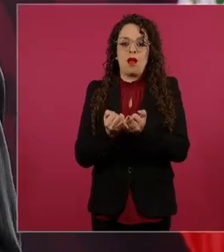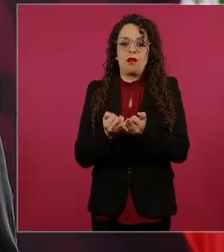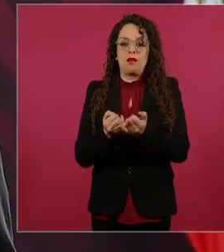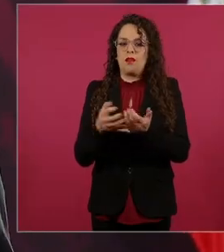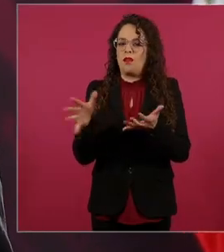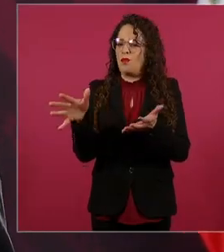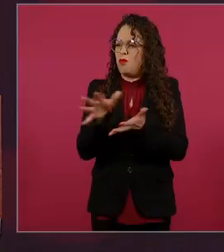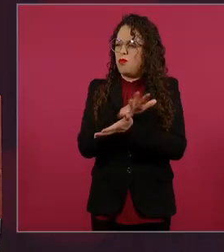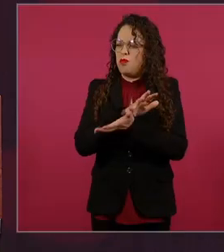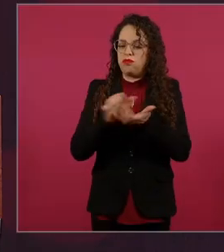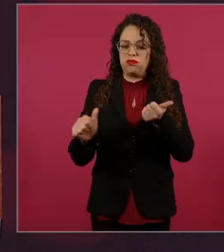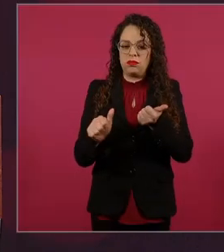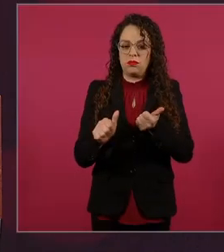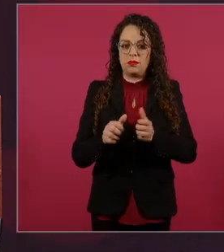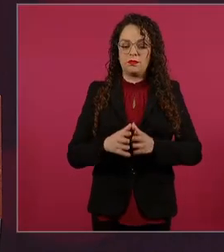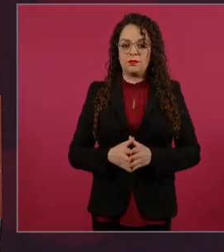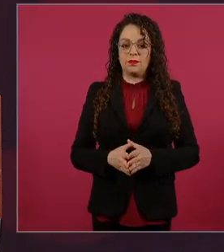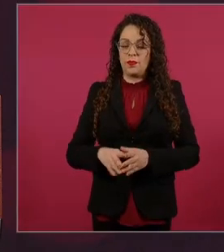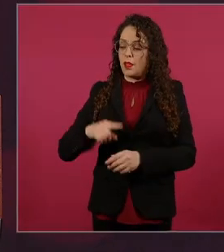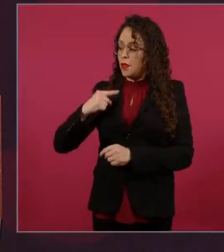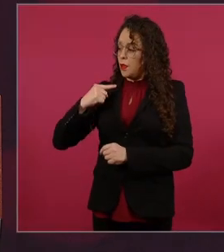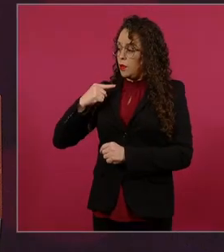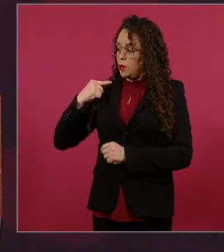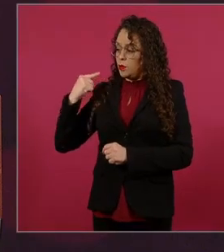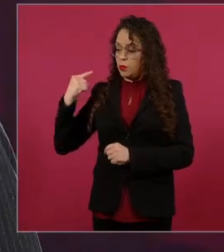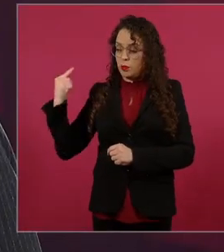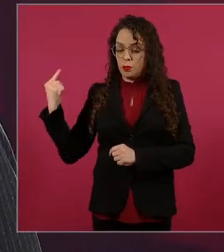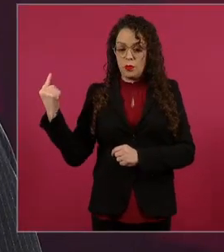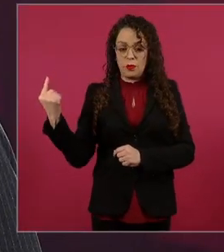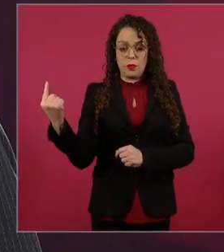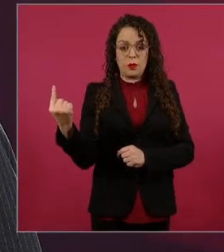nada nada